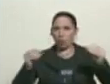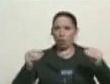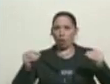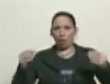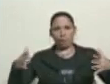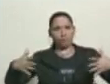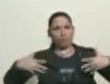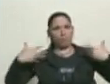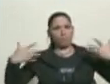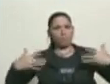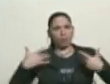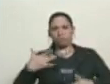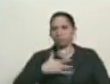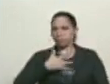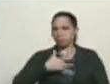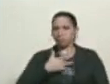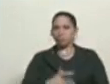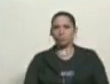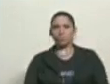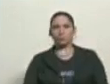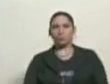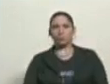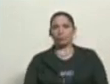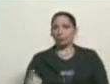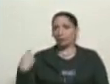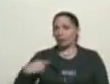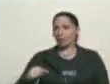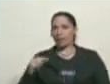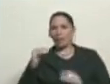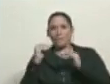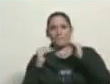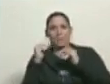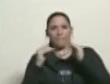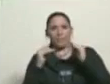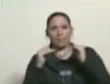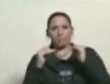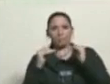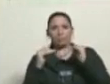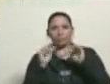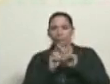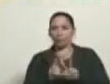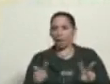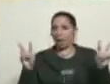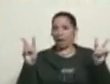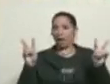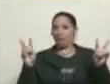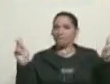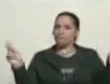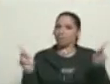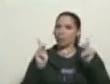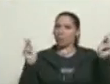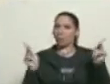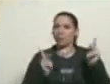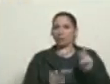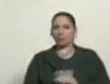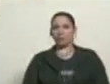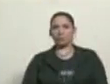feliz y por tener estabilidad, por tener paz, por tener prosperidad.